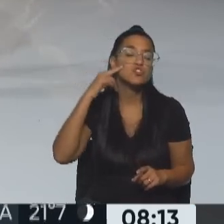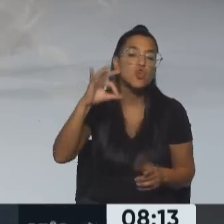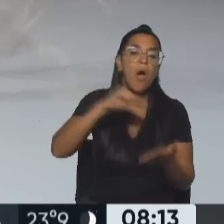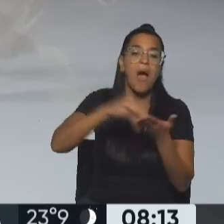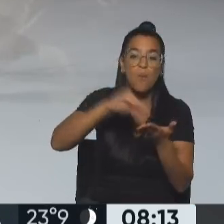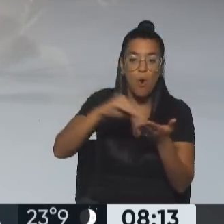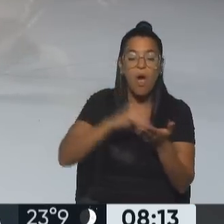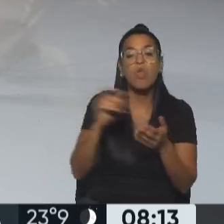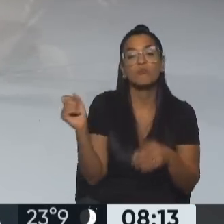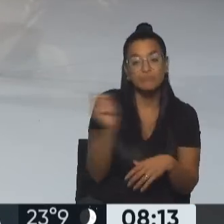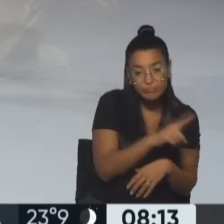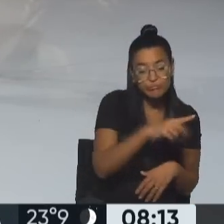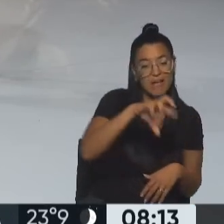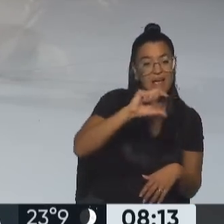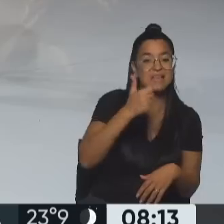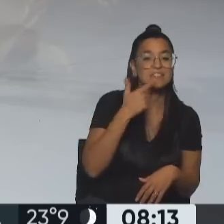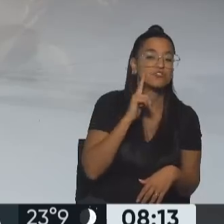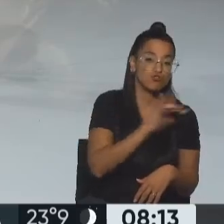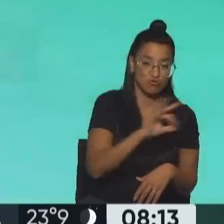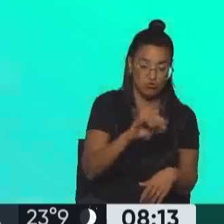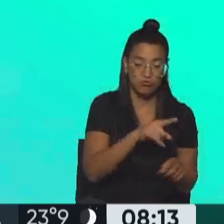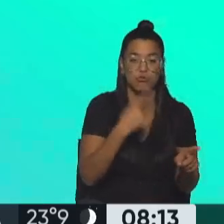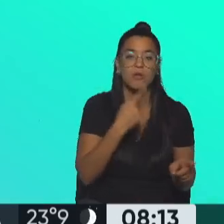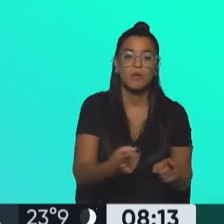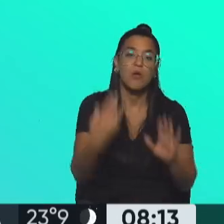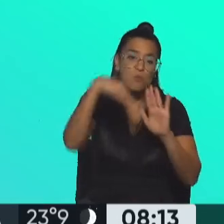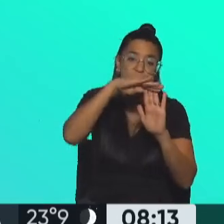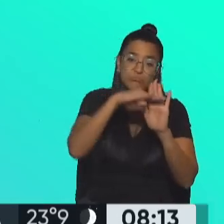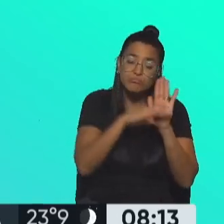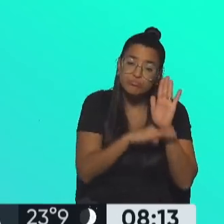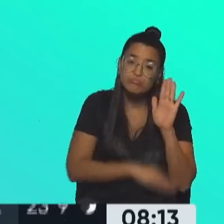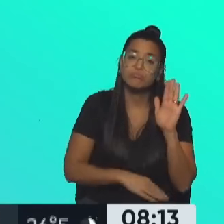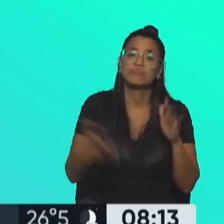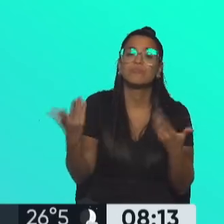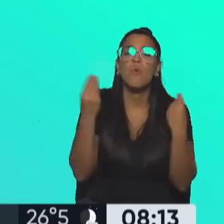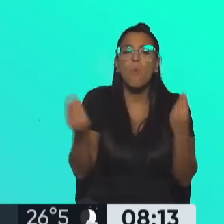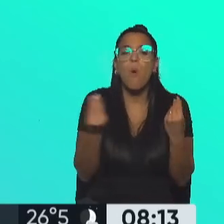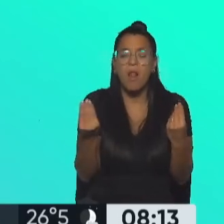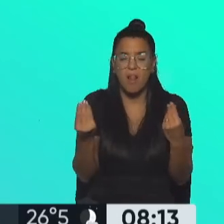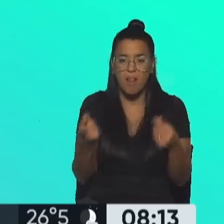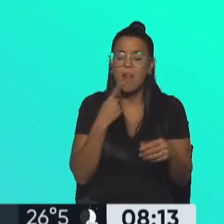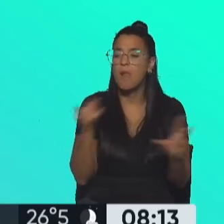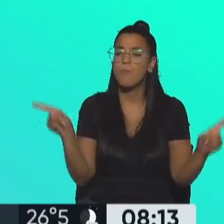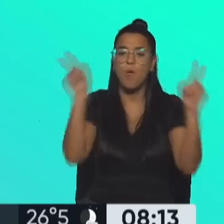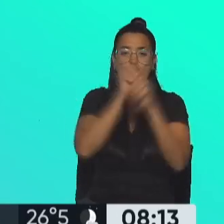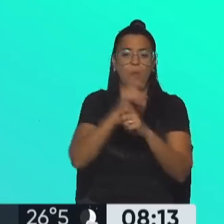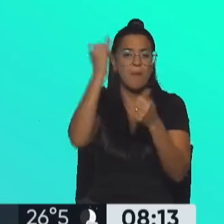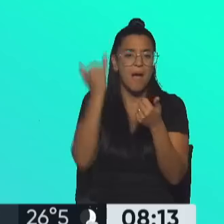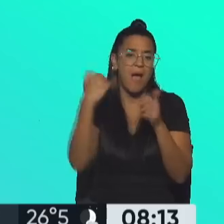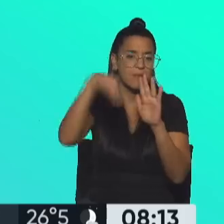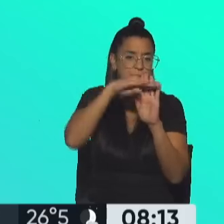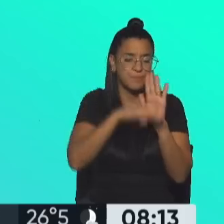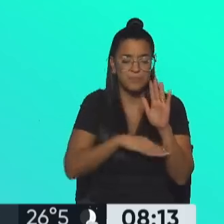abogado de Pedro Castillo que enumera a grandes rasgos Cuáles son los problemas que tiene este